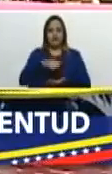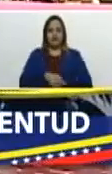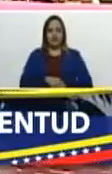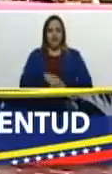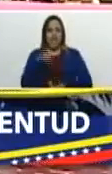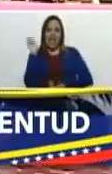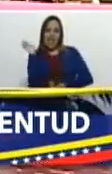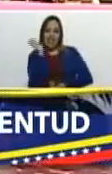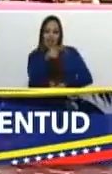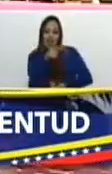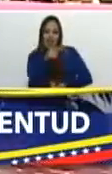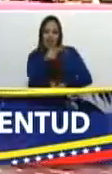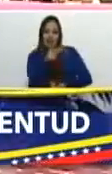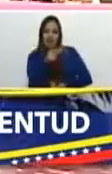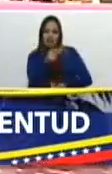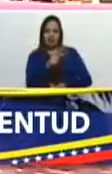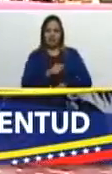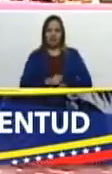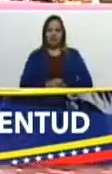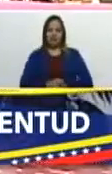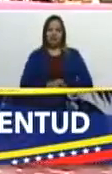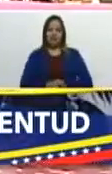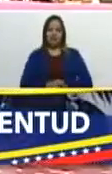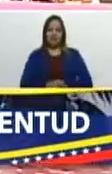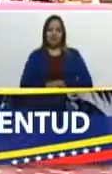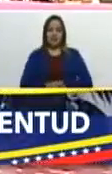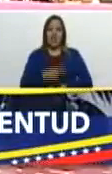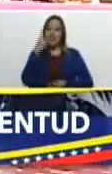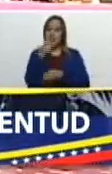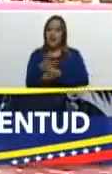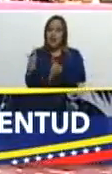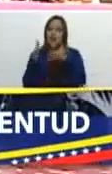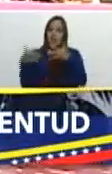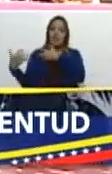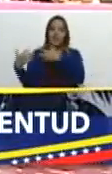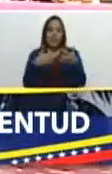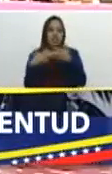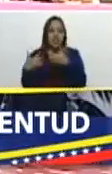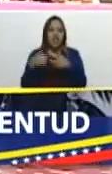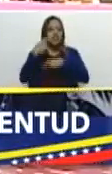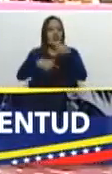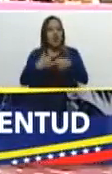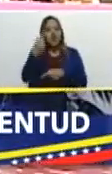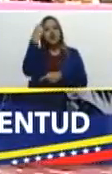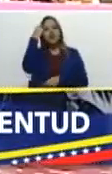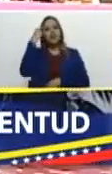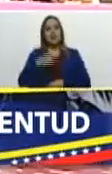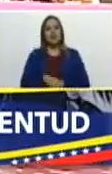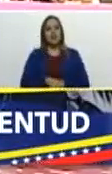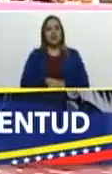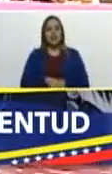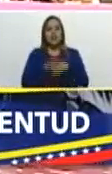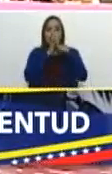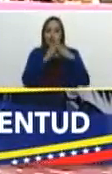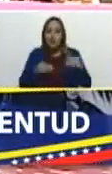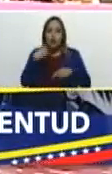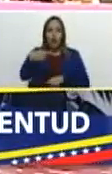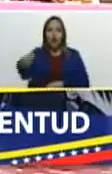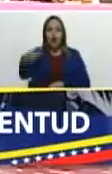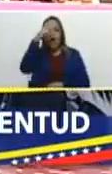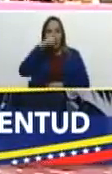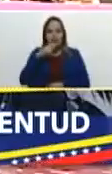en Telegram. Tenemos que ganar la batalla todos los días de todos los años que están